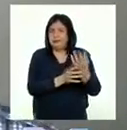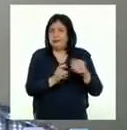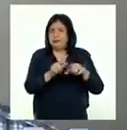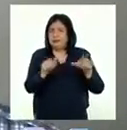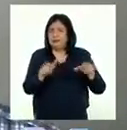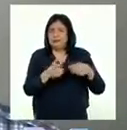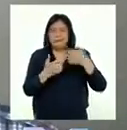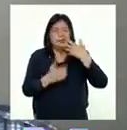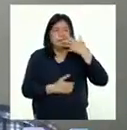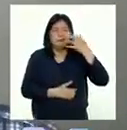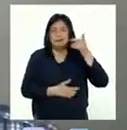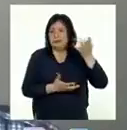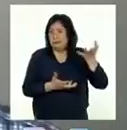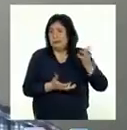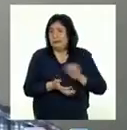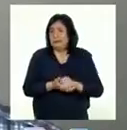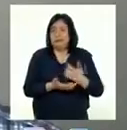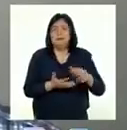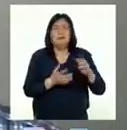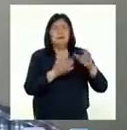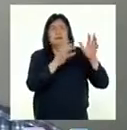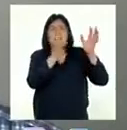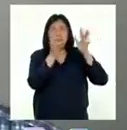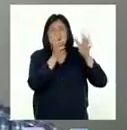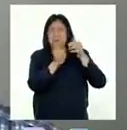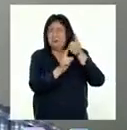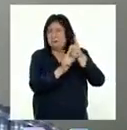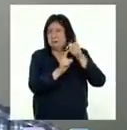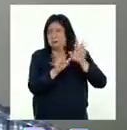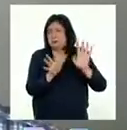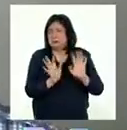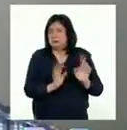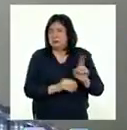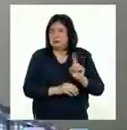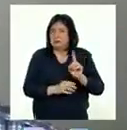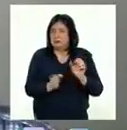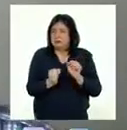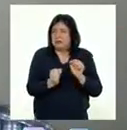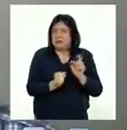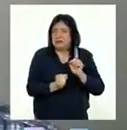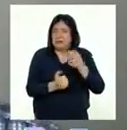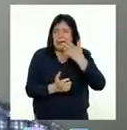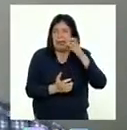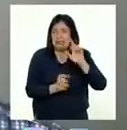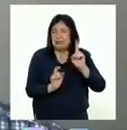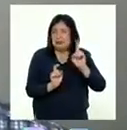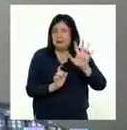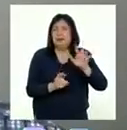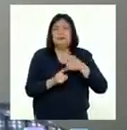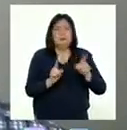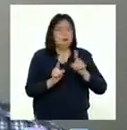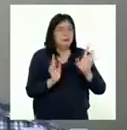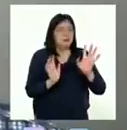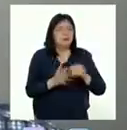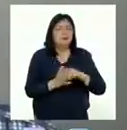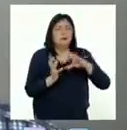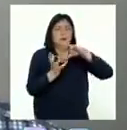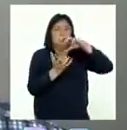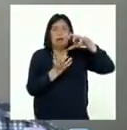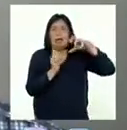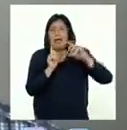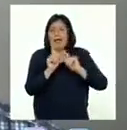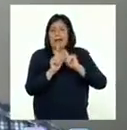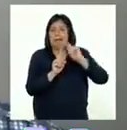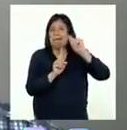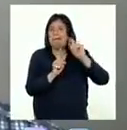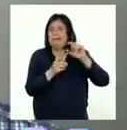zonas tropicales bajo condiciones climáticas muy particulares que no son ni muy frías ni muy cálidas, pero con el aumento de